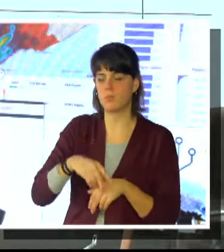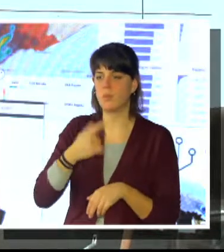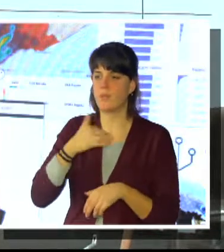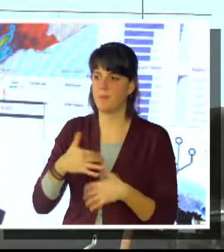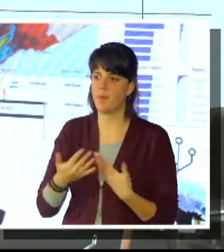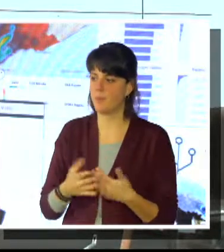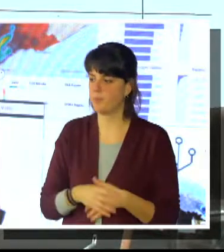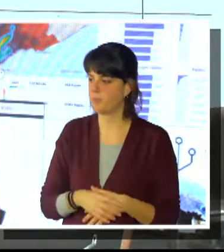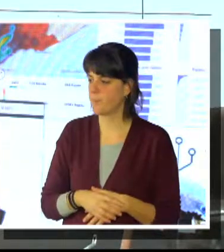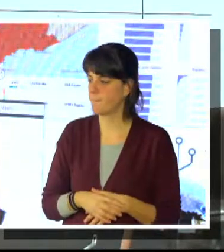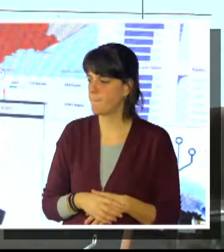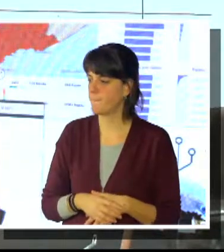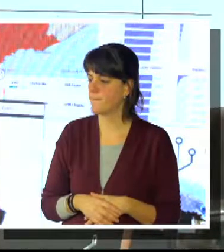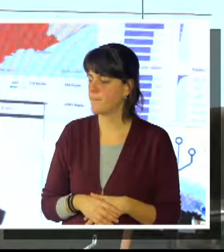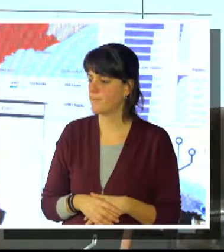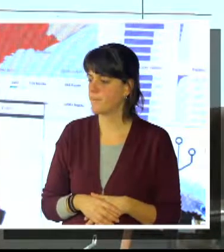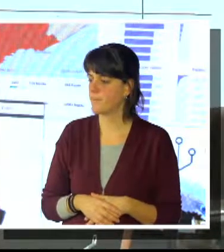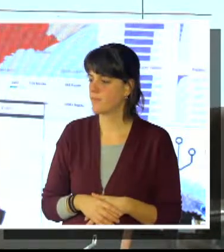Le doy para adelante a esa...